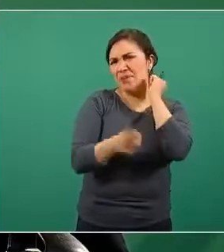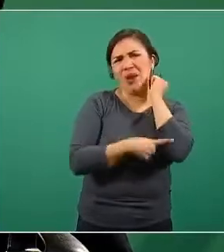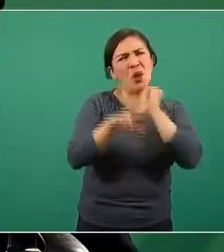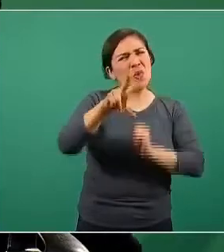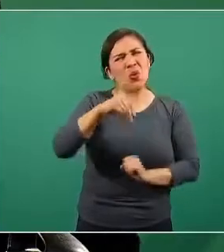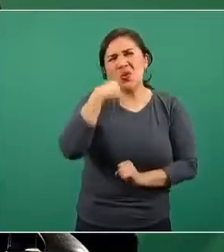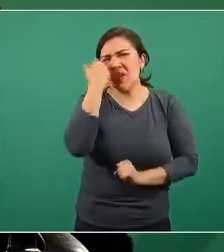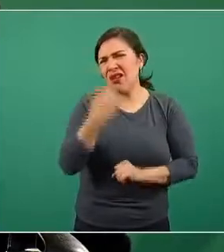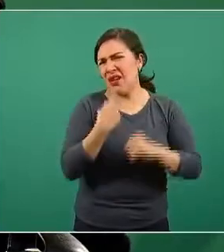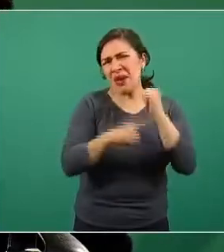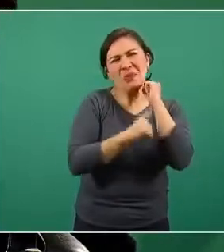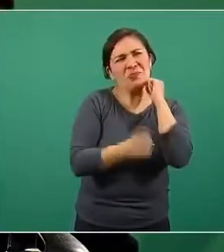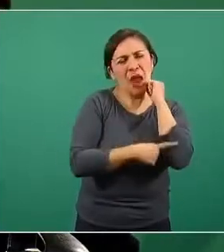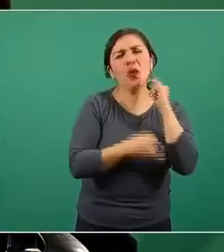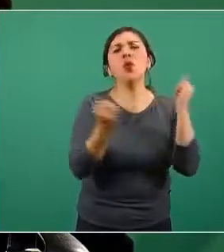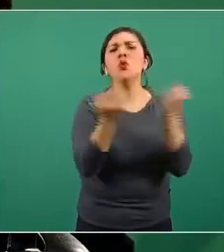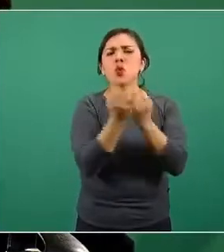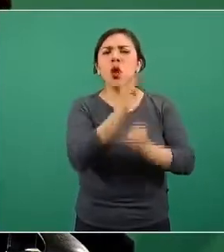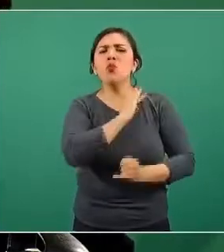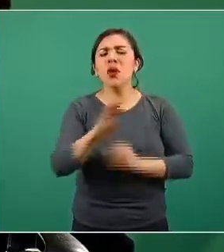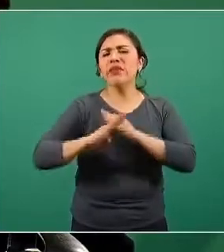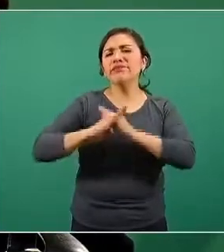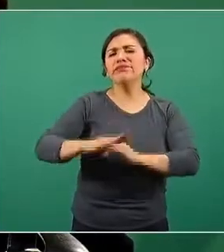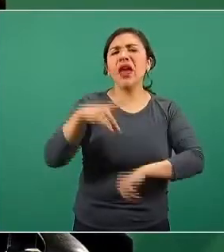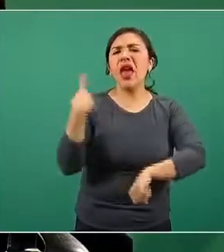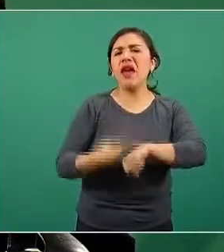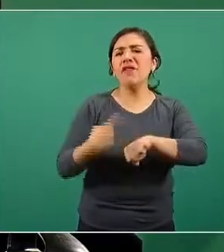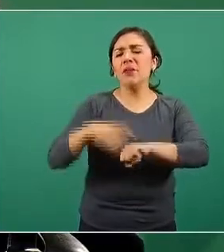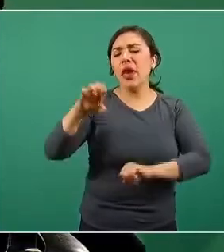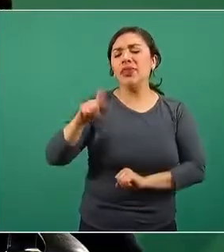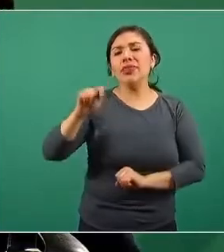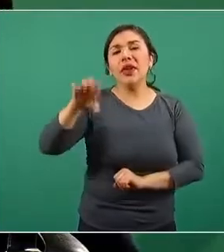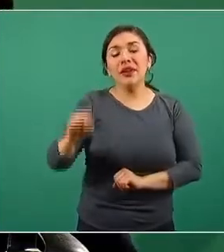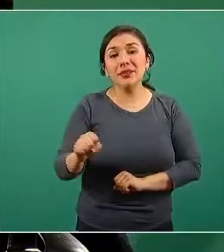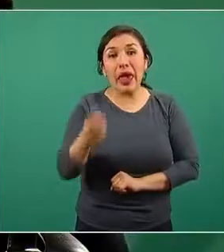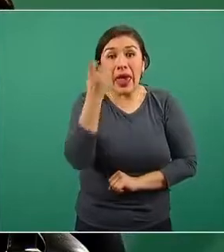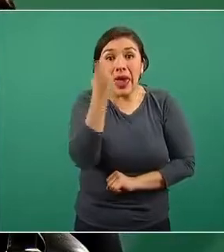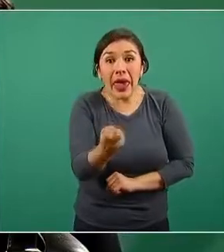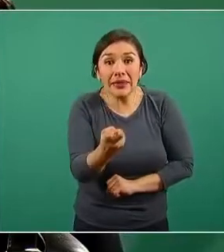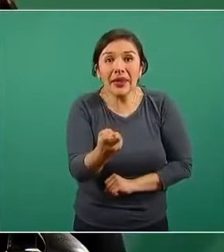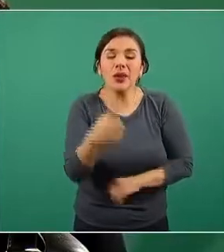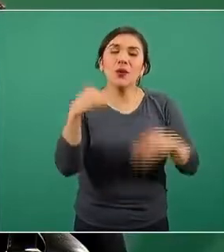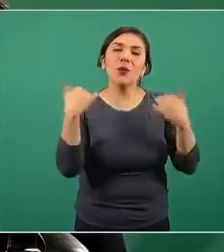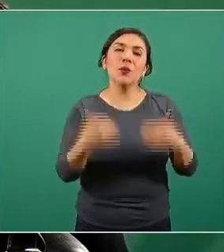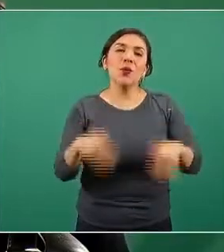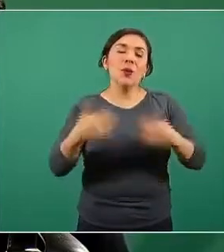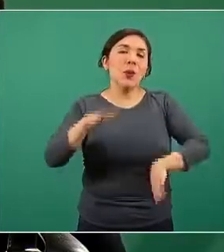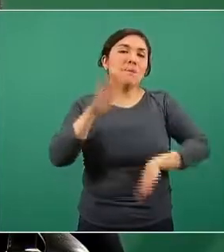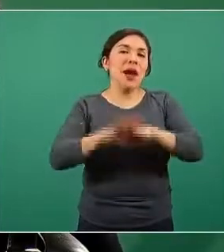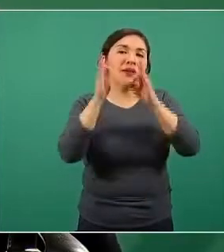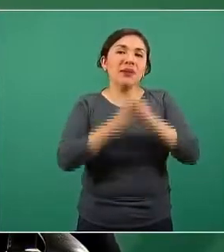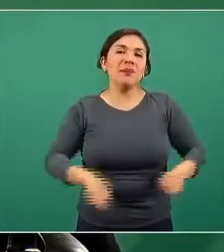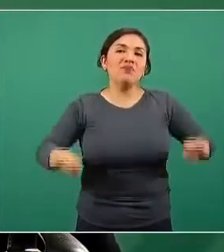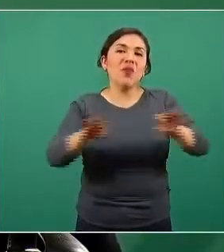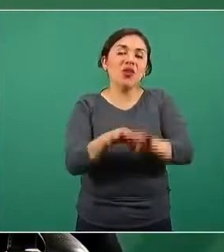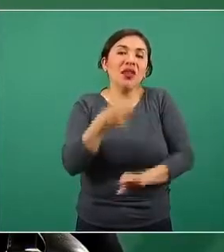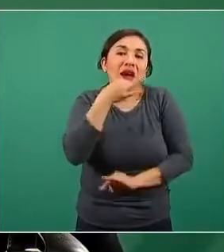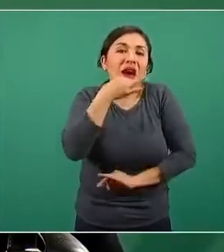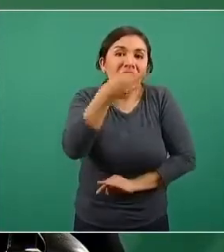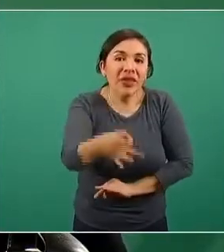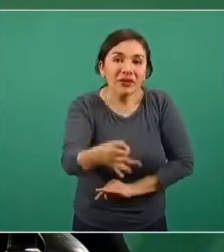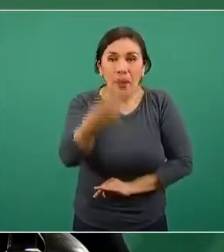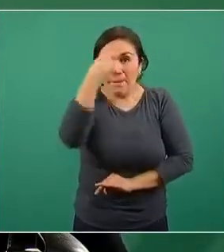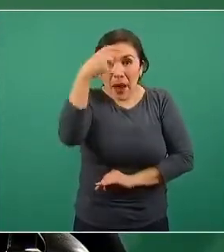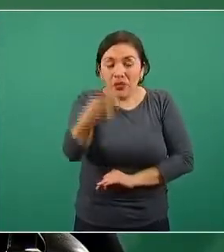son planeados como para prevenir infecciones de transmisión sexual. Y ese creo que debe ser un mensaje muy importante para que